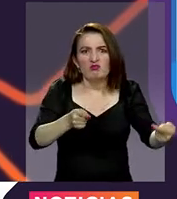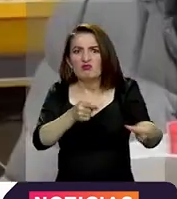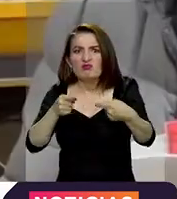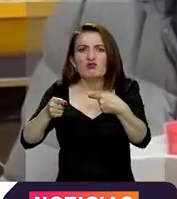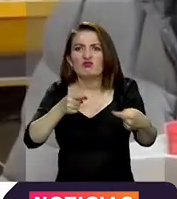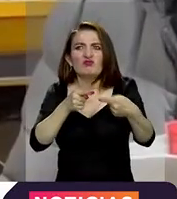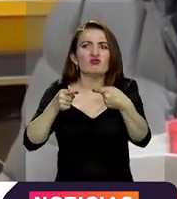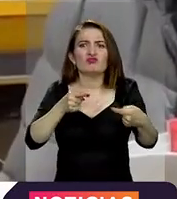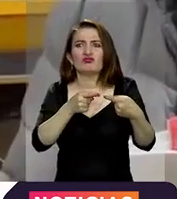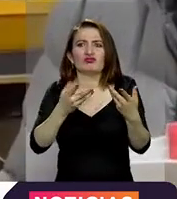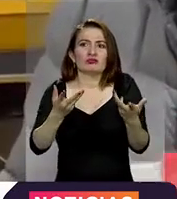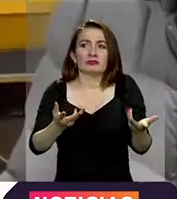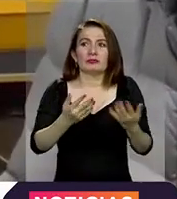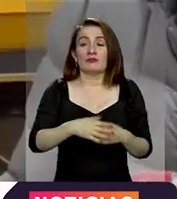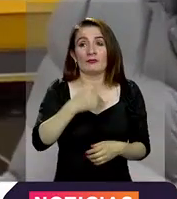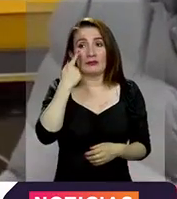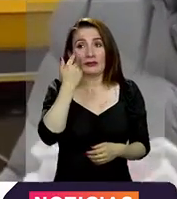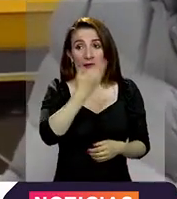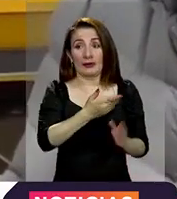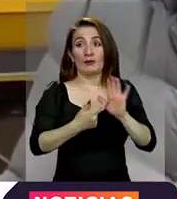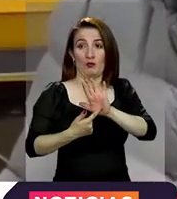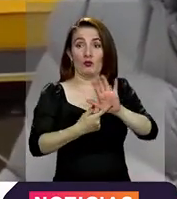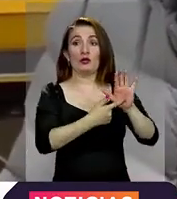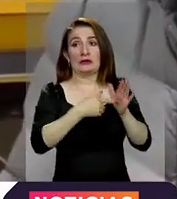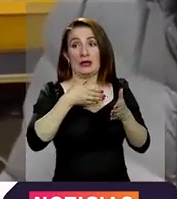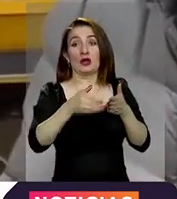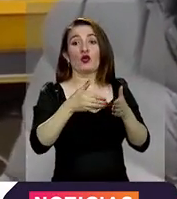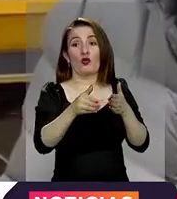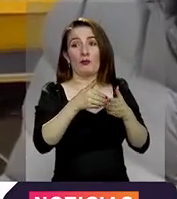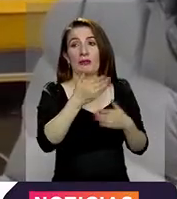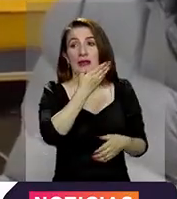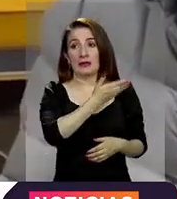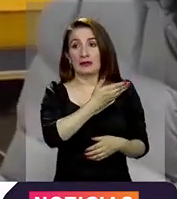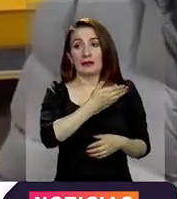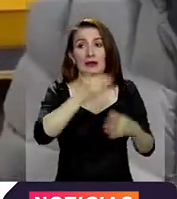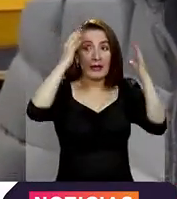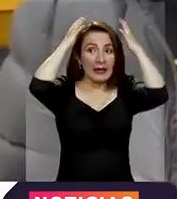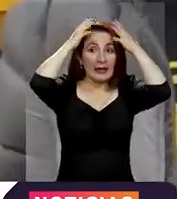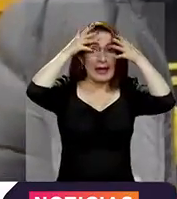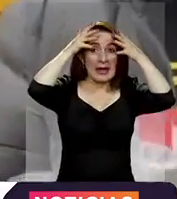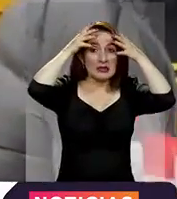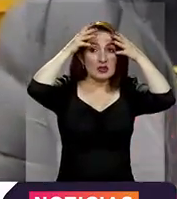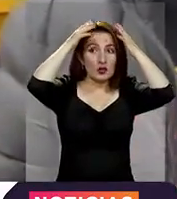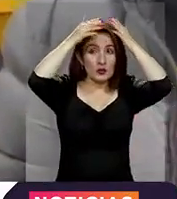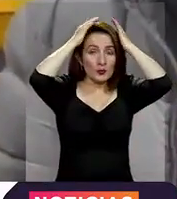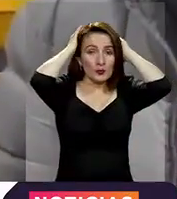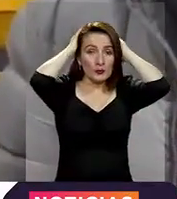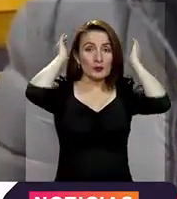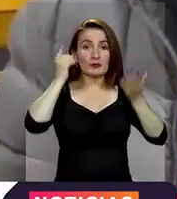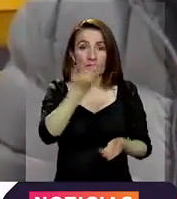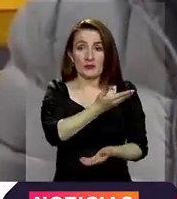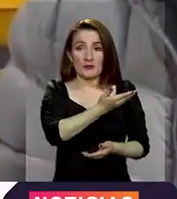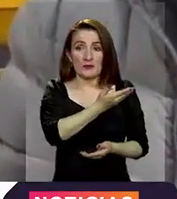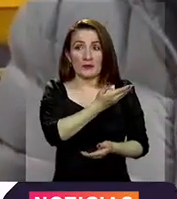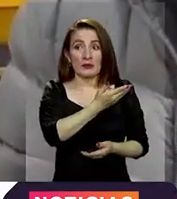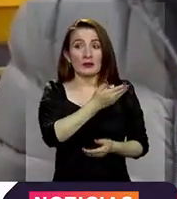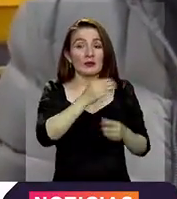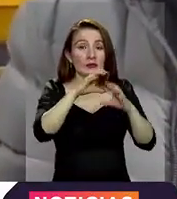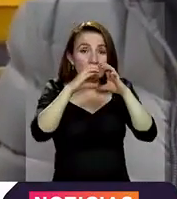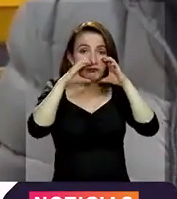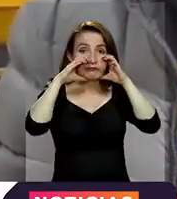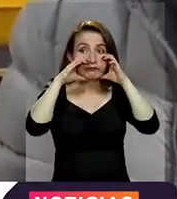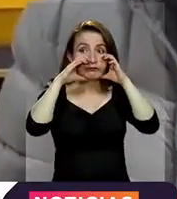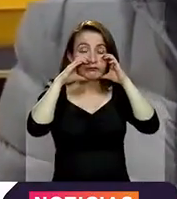confrontación. Y en este momento, pues, les queremos mostrar las compras, ¿cuáles son? Un casco de protección, el